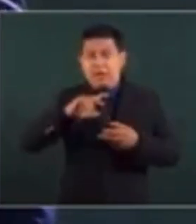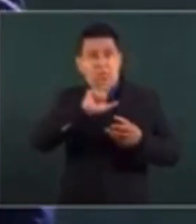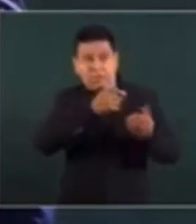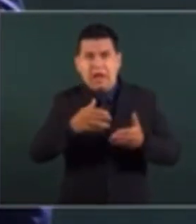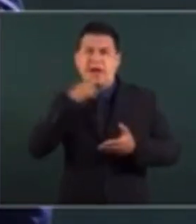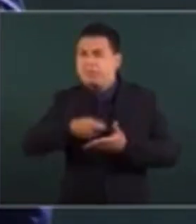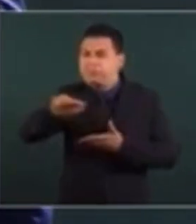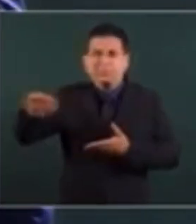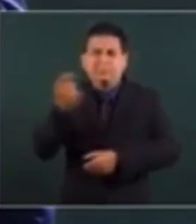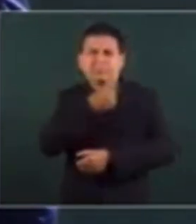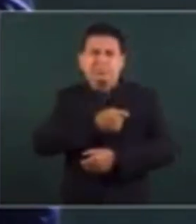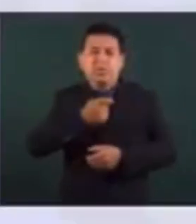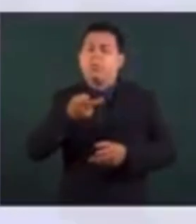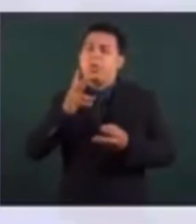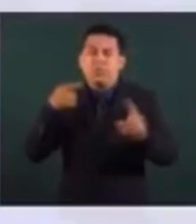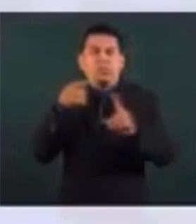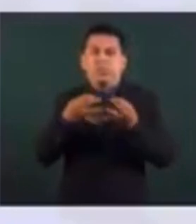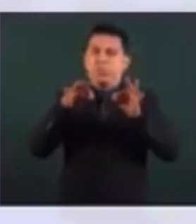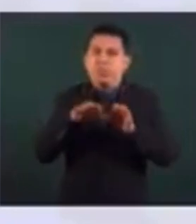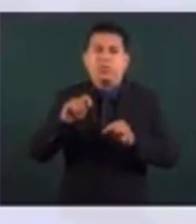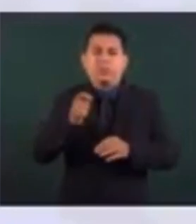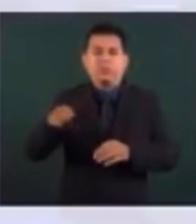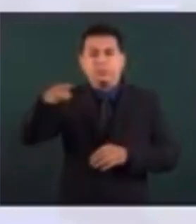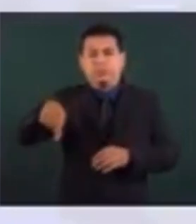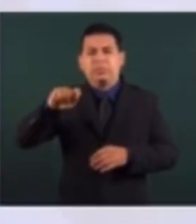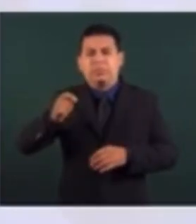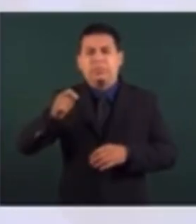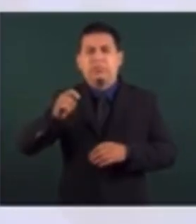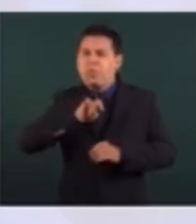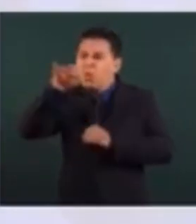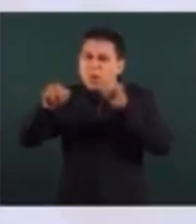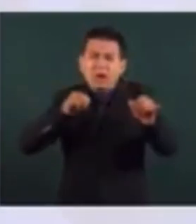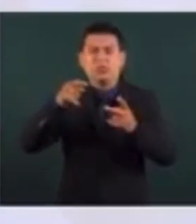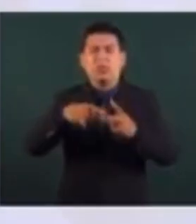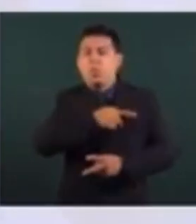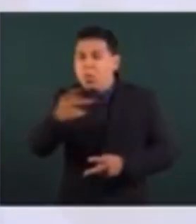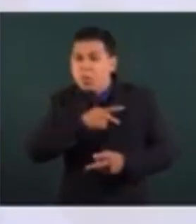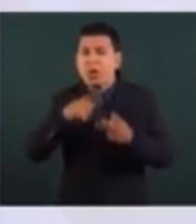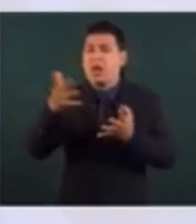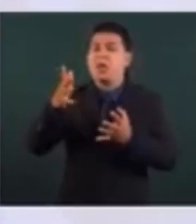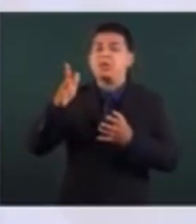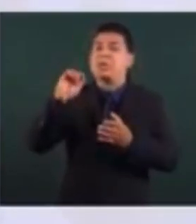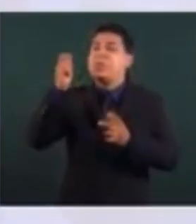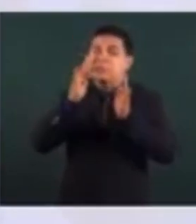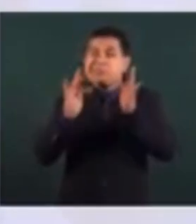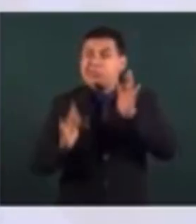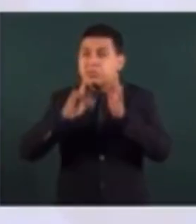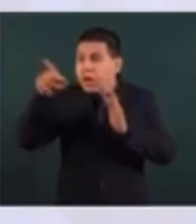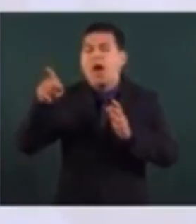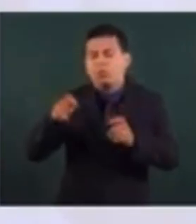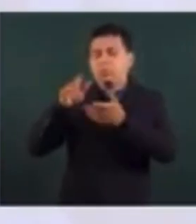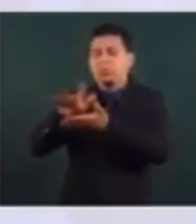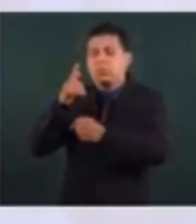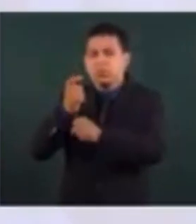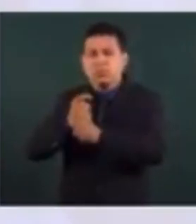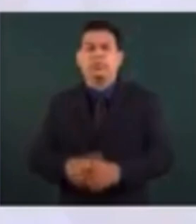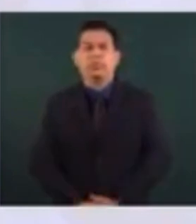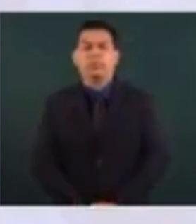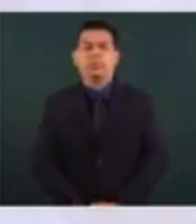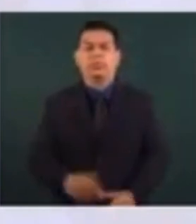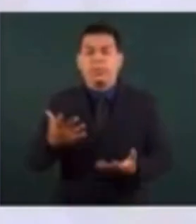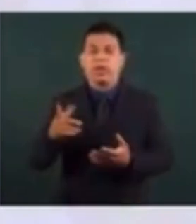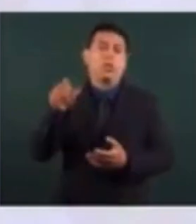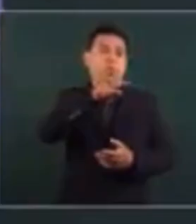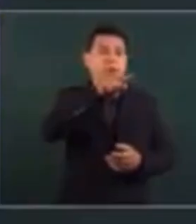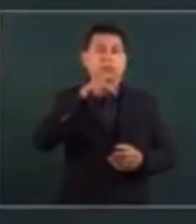es darle preferencia a los que viven en las comunidades más apartadas, a los más pobres, a los más necesitados, pero también a